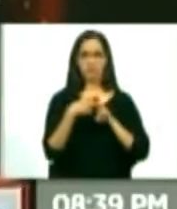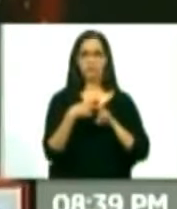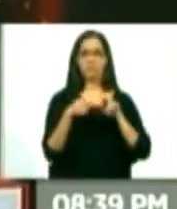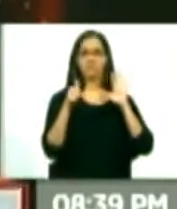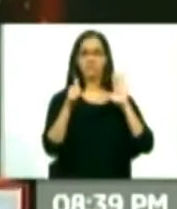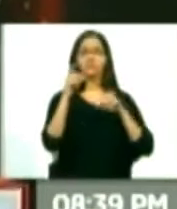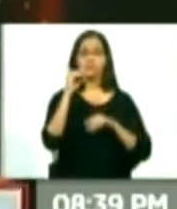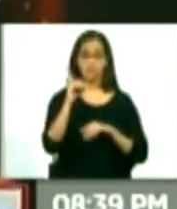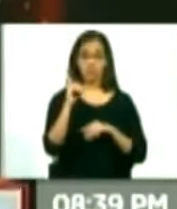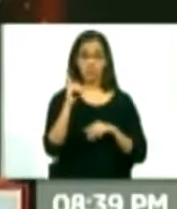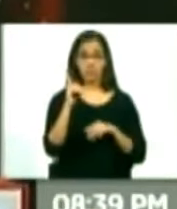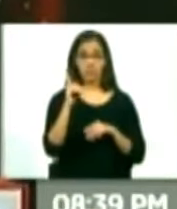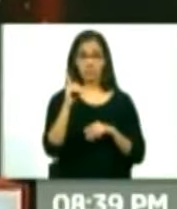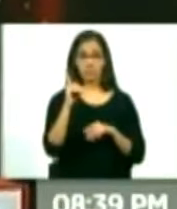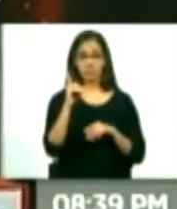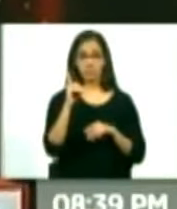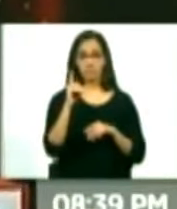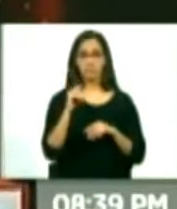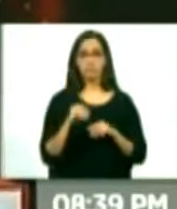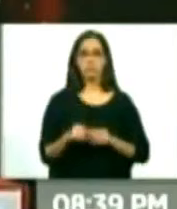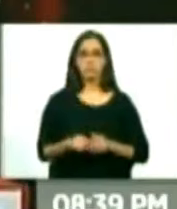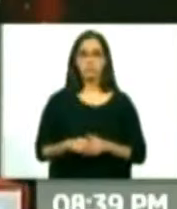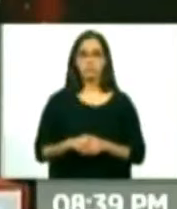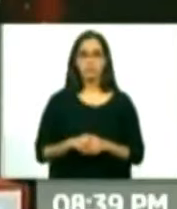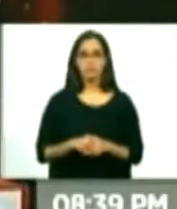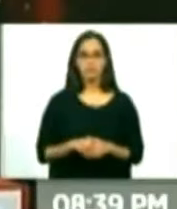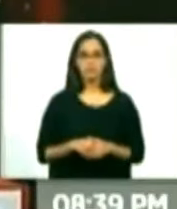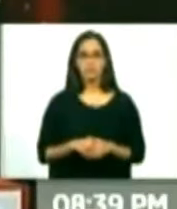Numeral 6D. ¿Ahí está?